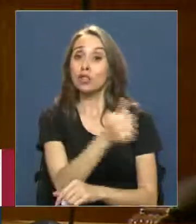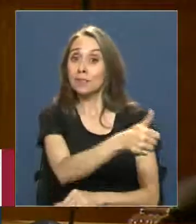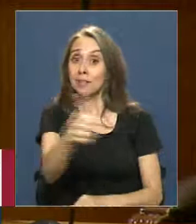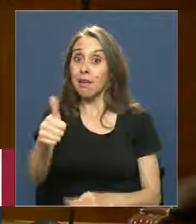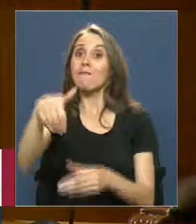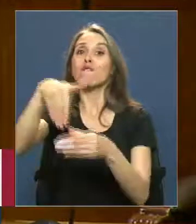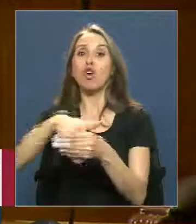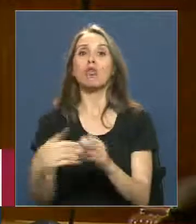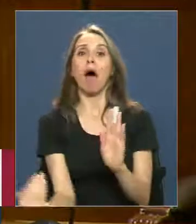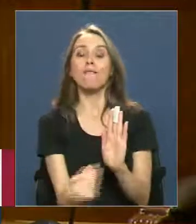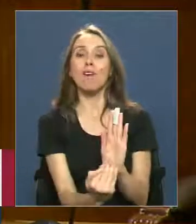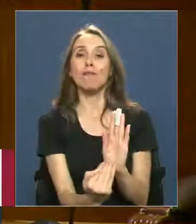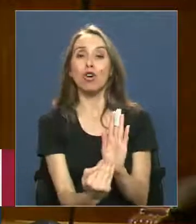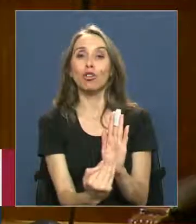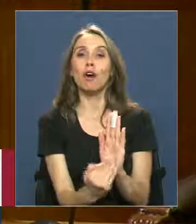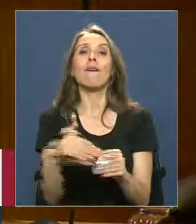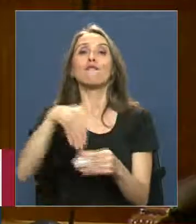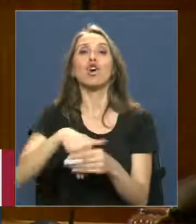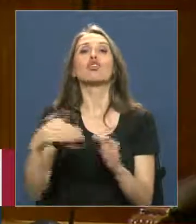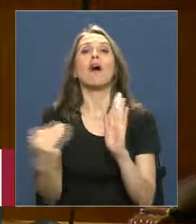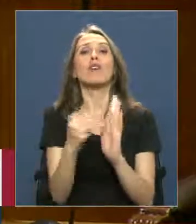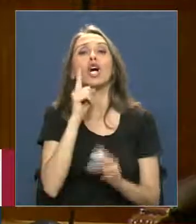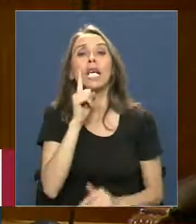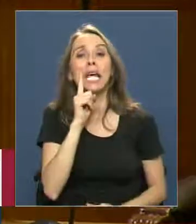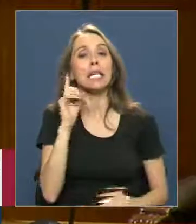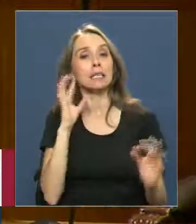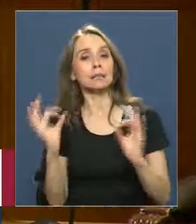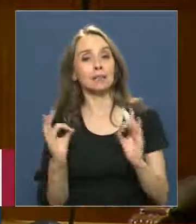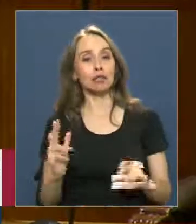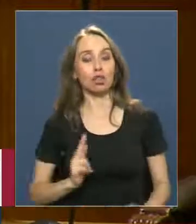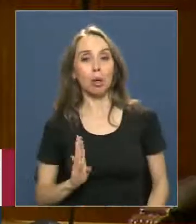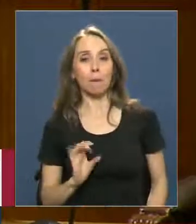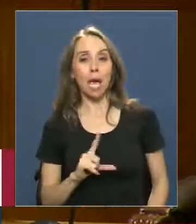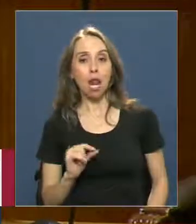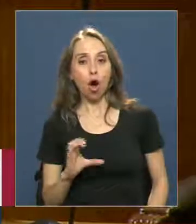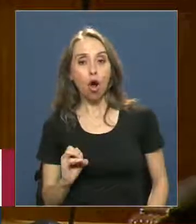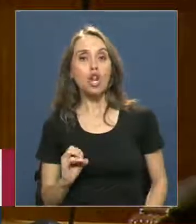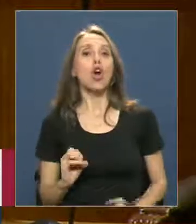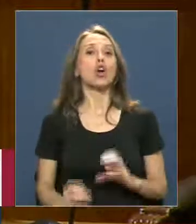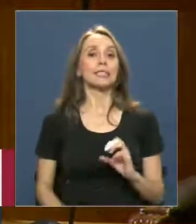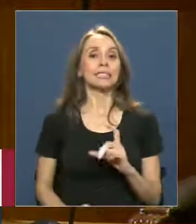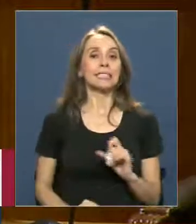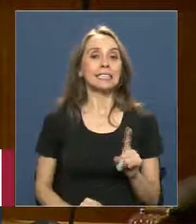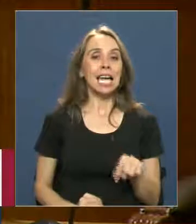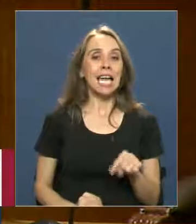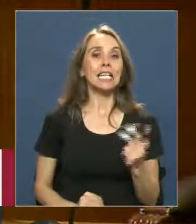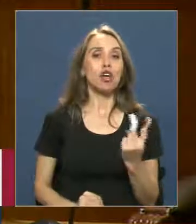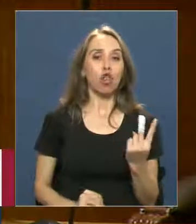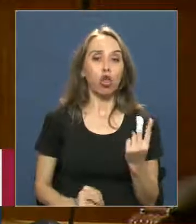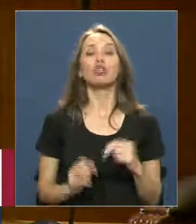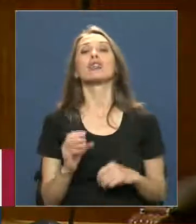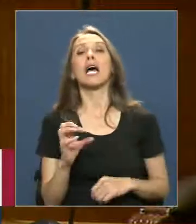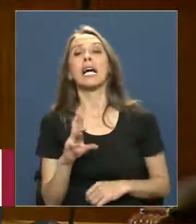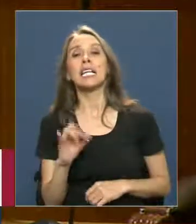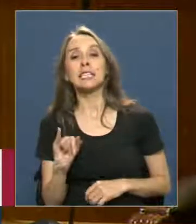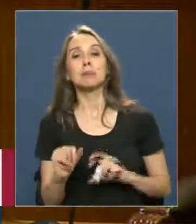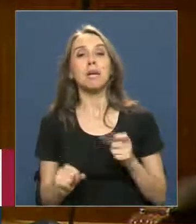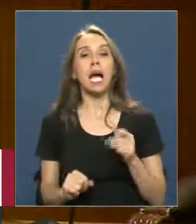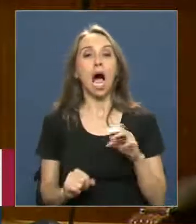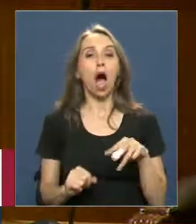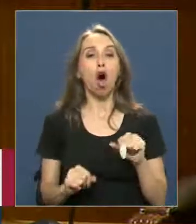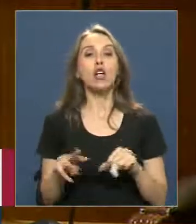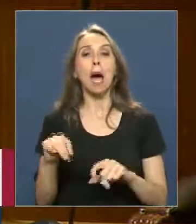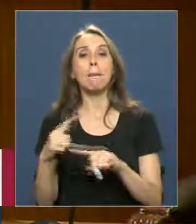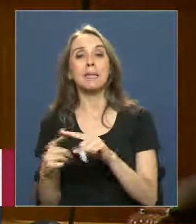favor. Votaron a favor las señoras y señores Belolio, Celis Andrés, Celis Ricardo, Crispi, Gaona, Mix,